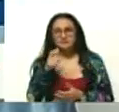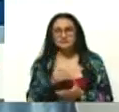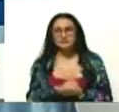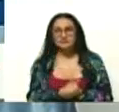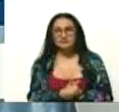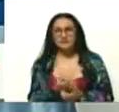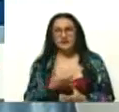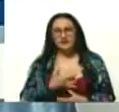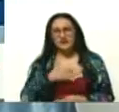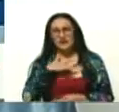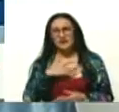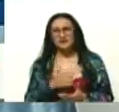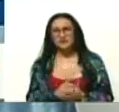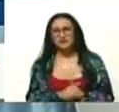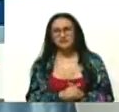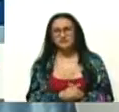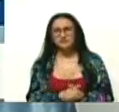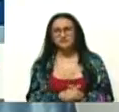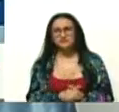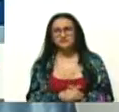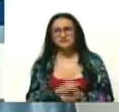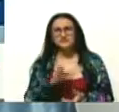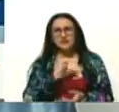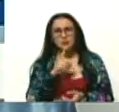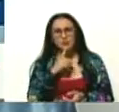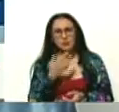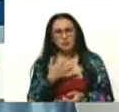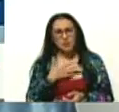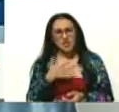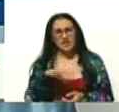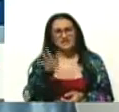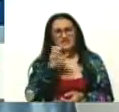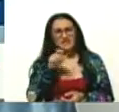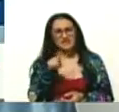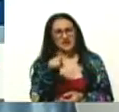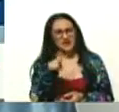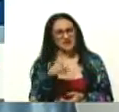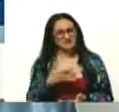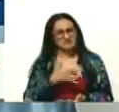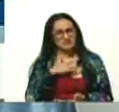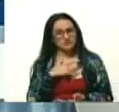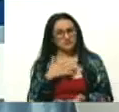eso? ¿Quién puede entender en su sano juicio eso?